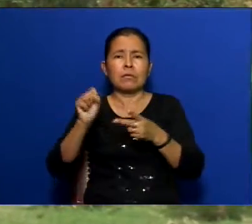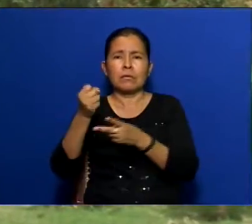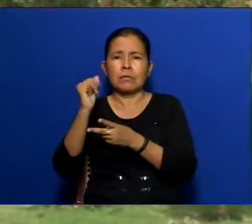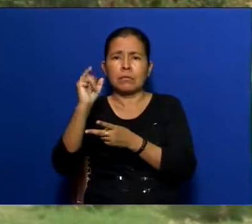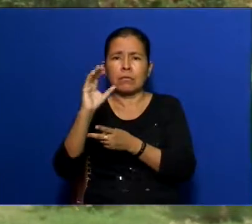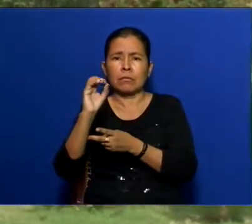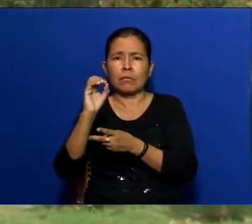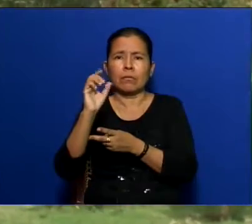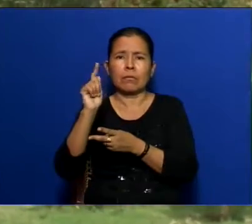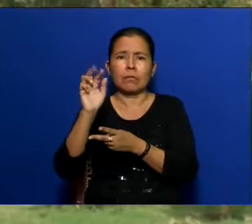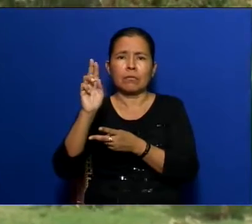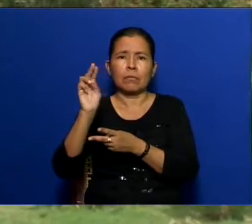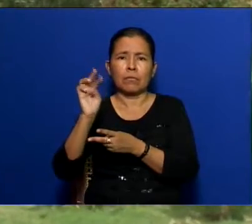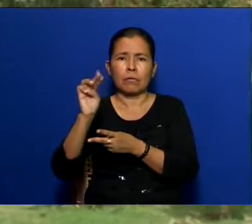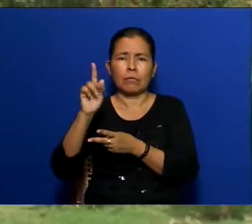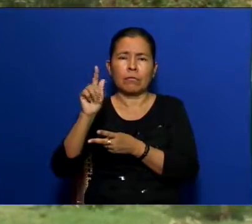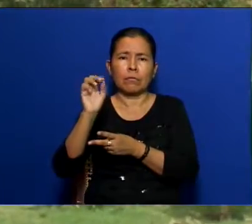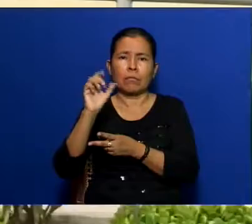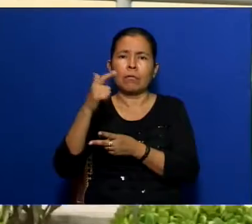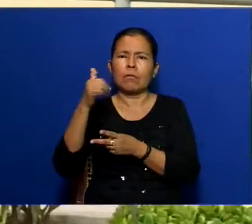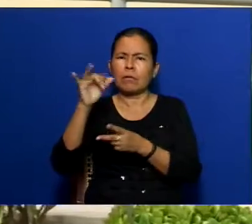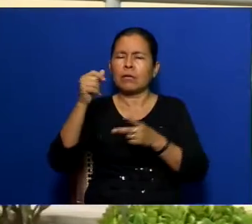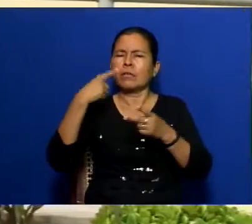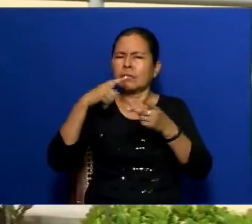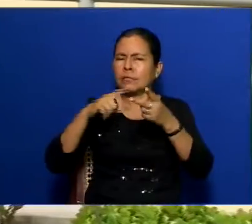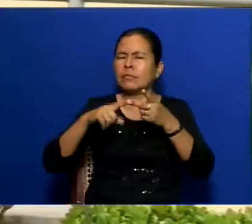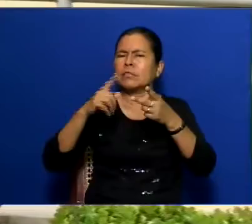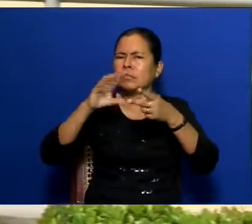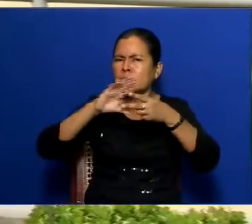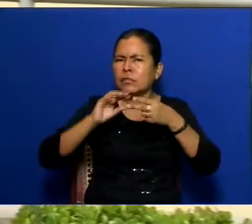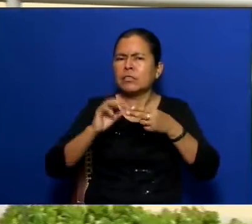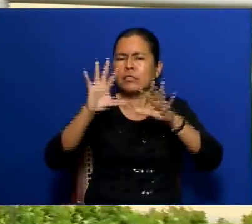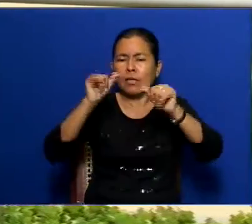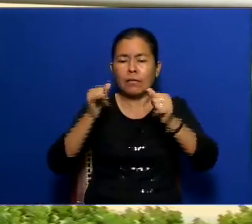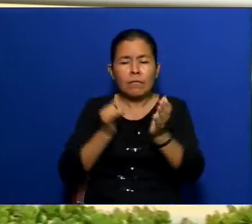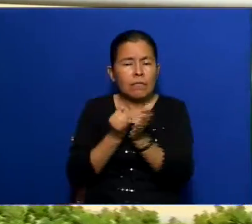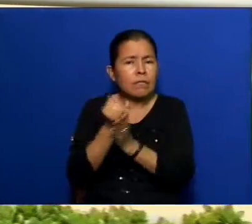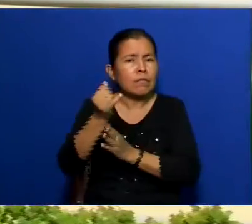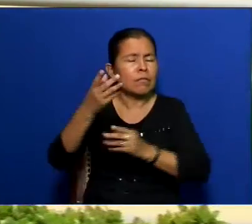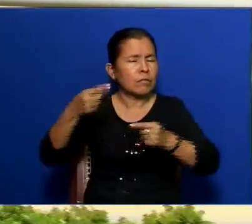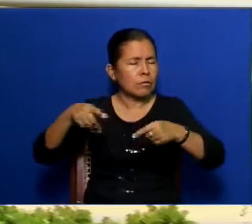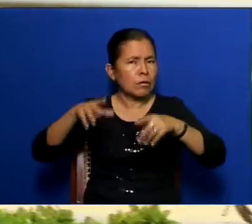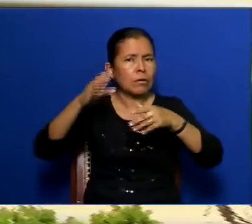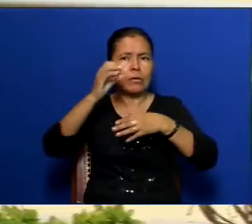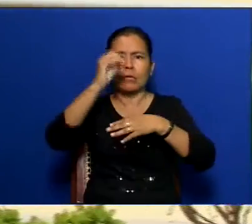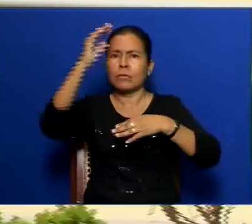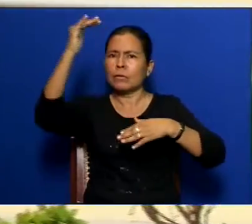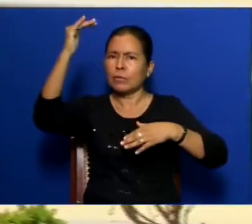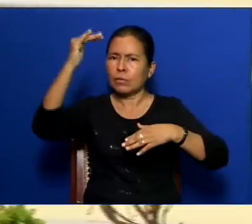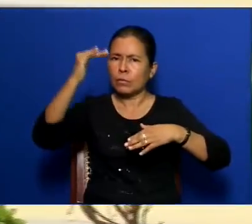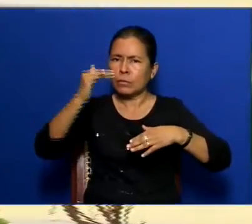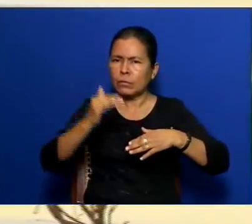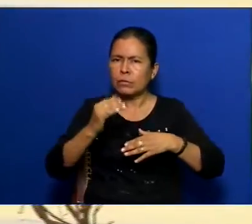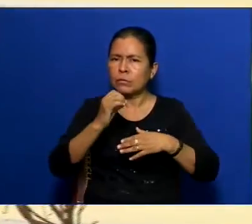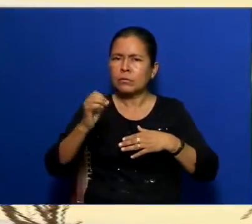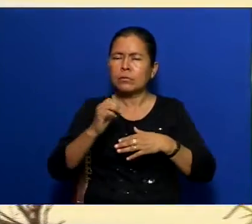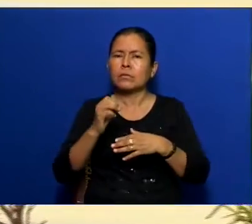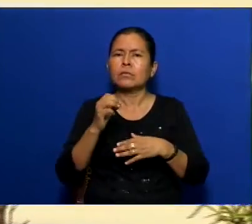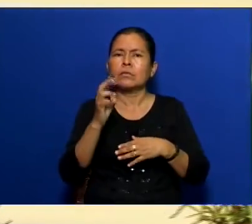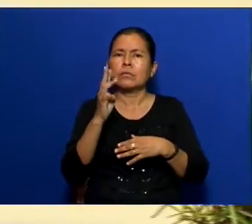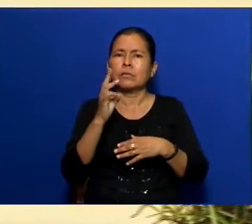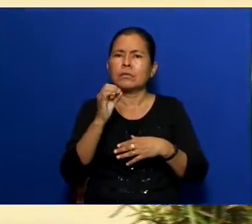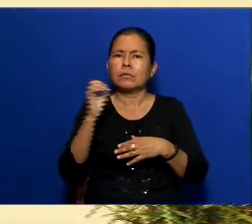las evaluaciones que hemos hecho recientemente, esto disminuyó a un 30%, de manera que nosotros